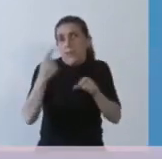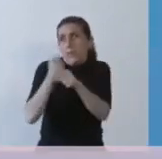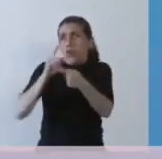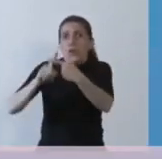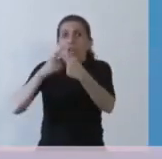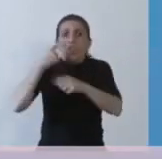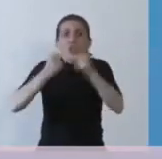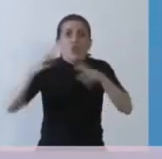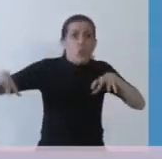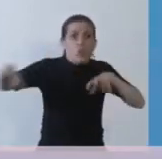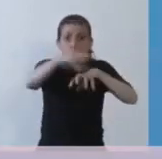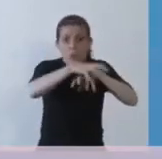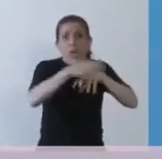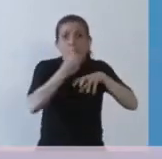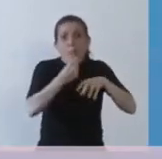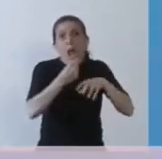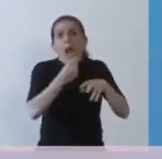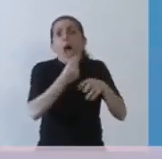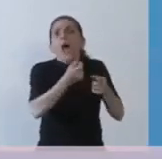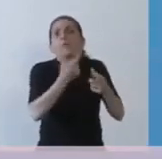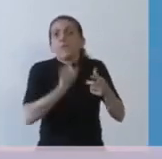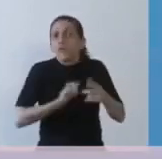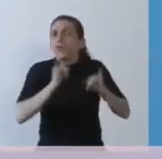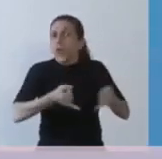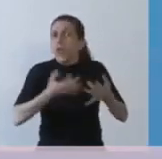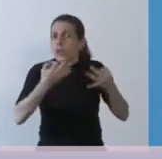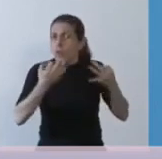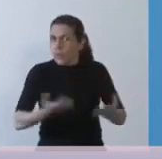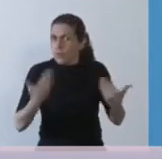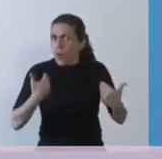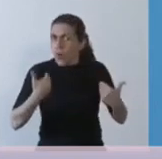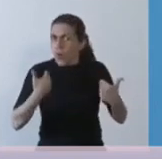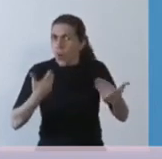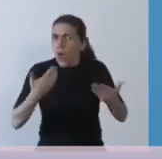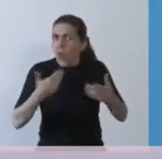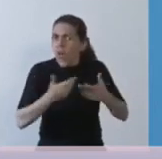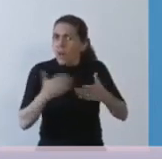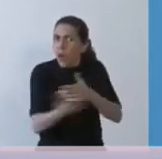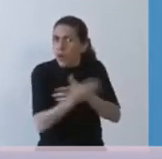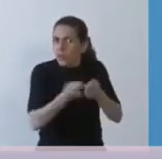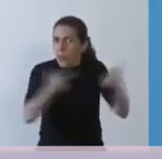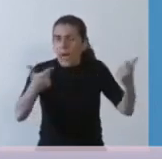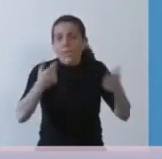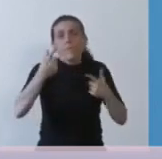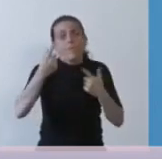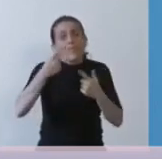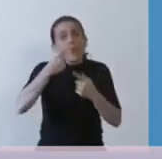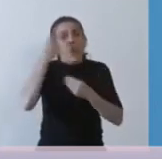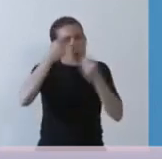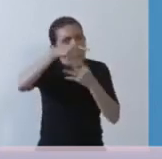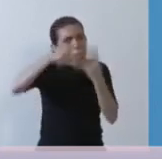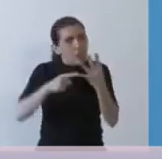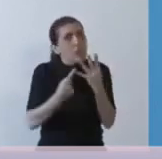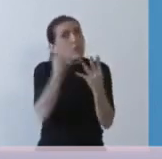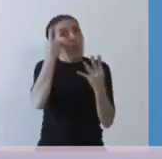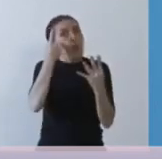programas que aseguren esa mayor producción y abastecimiento naturalmente una de las preocupaciones que existe es el